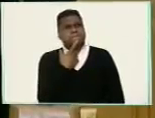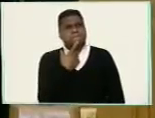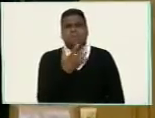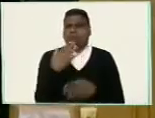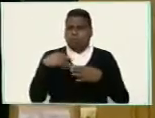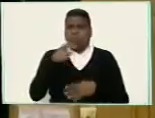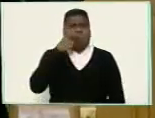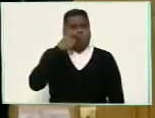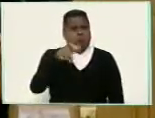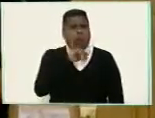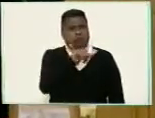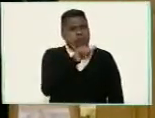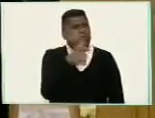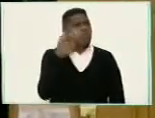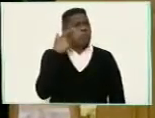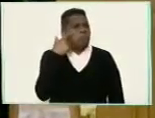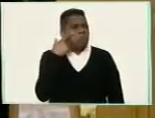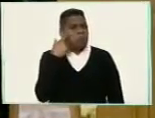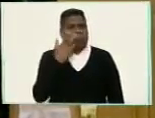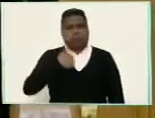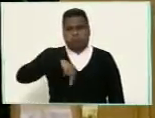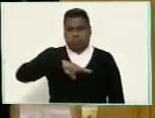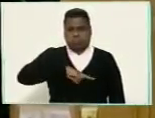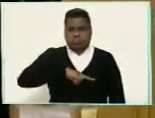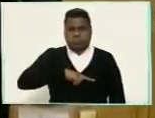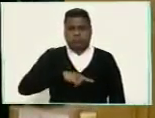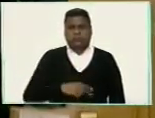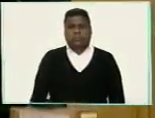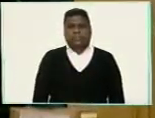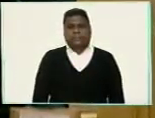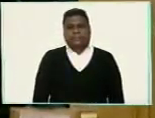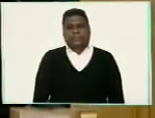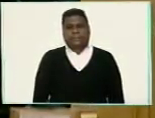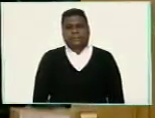pueblo, como somos nosotras las venezolanas y los venezolanos.